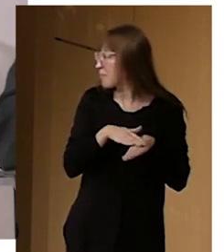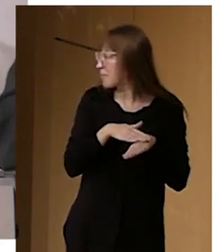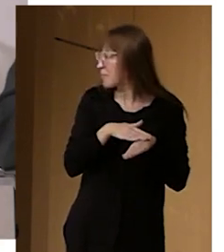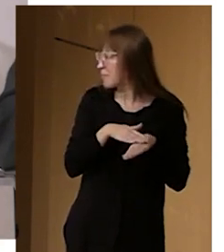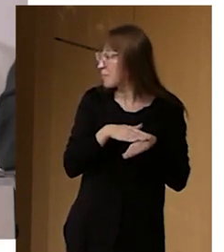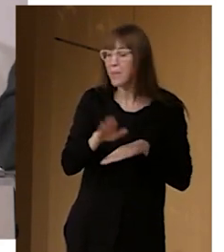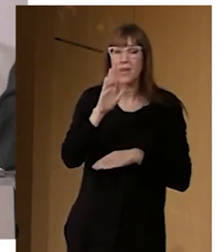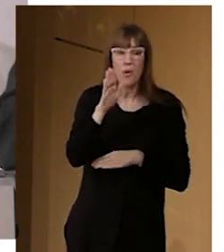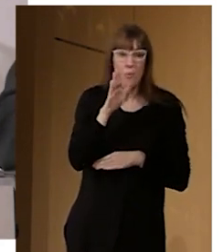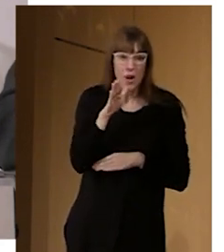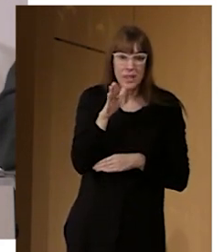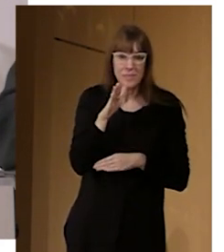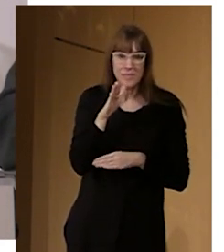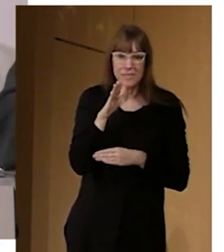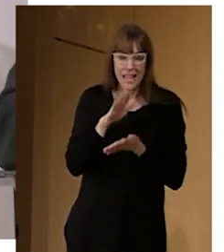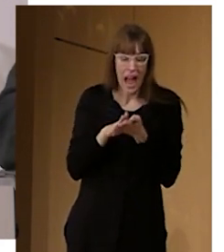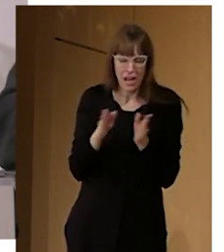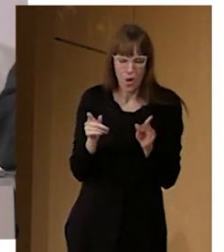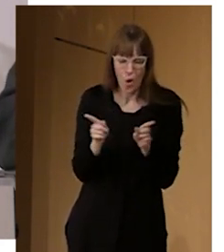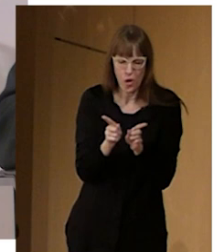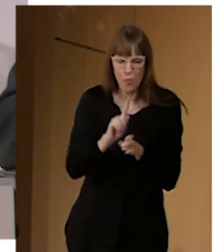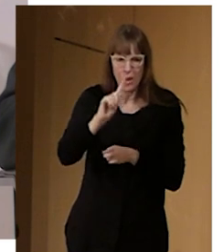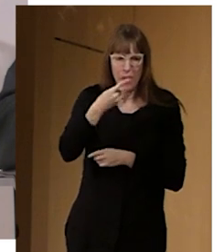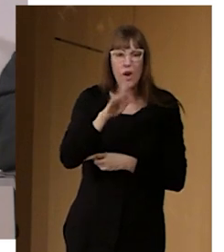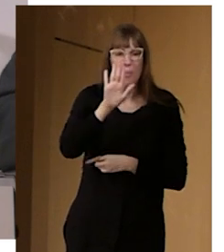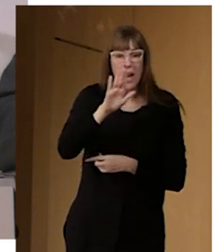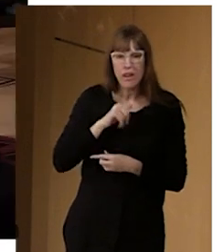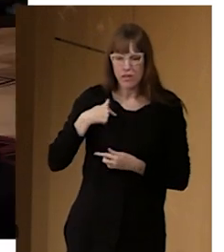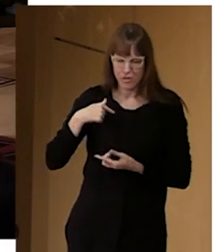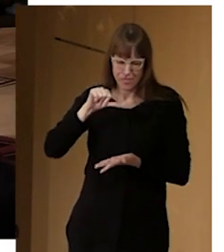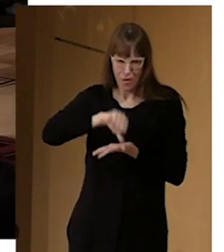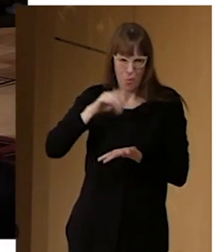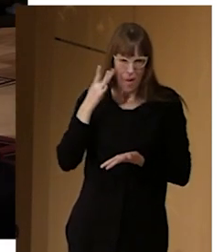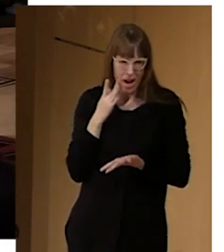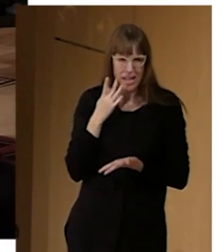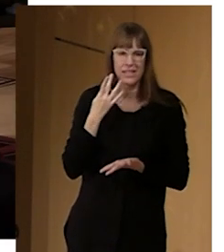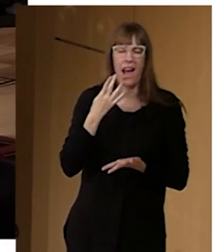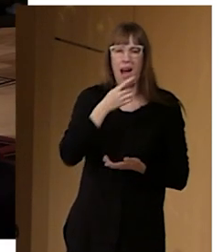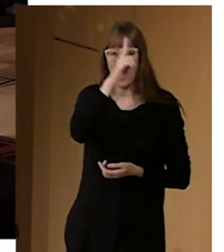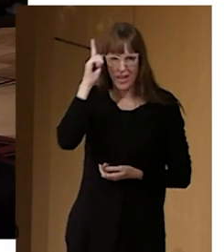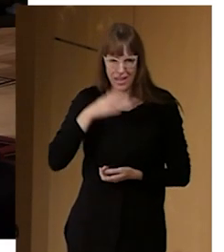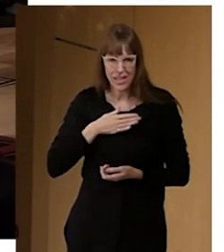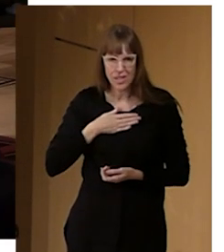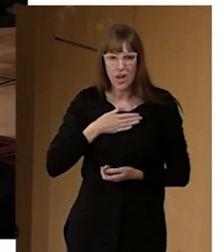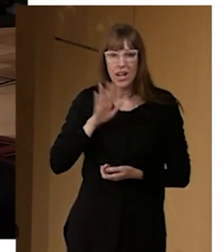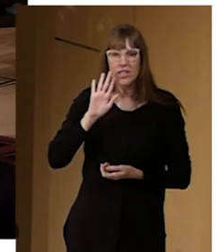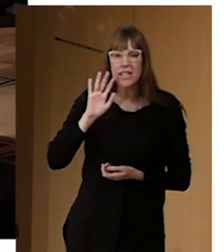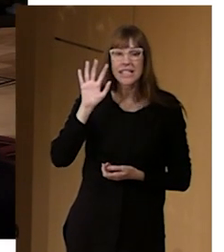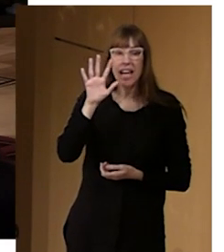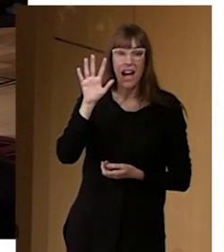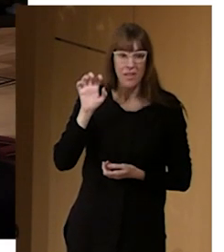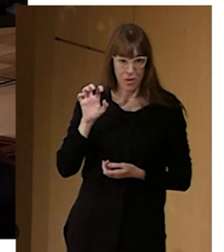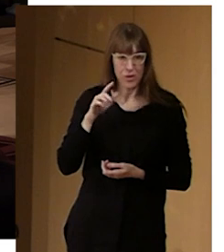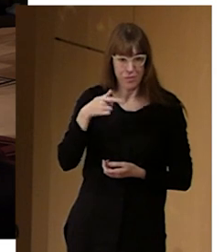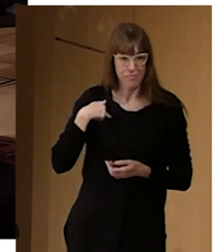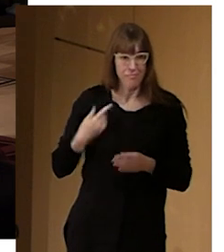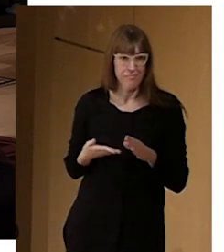este paréntesis porque como urbanita como madrileño y tal Pues he visitado Aisha Forum por supuesto y hace años yo creo